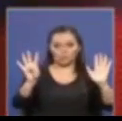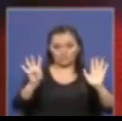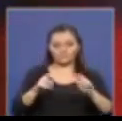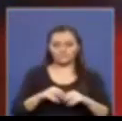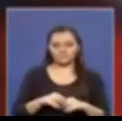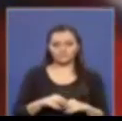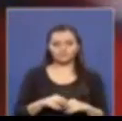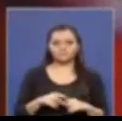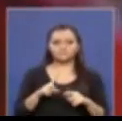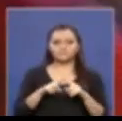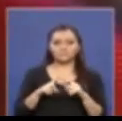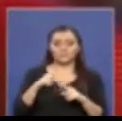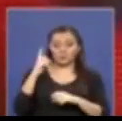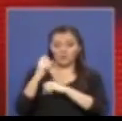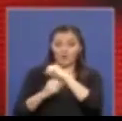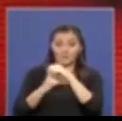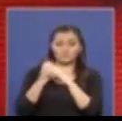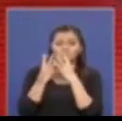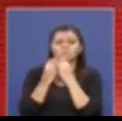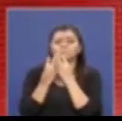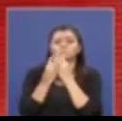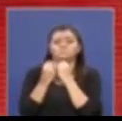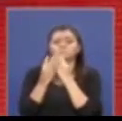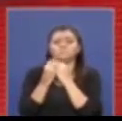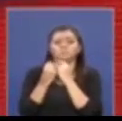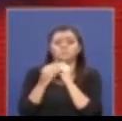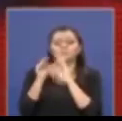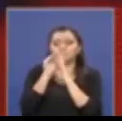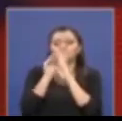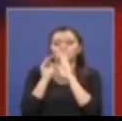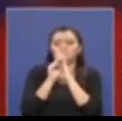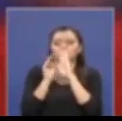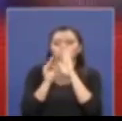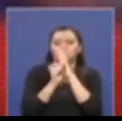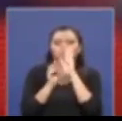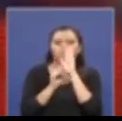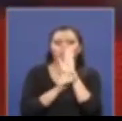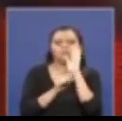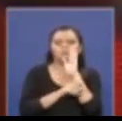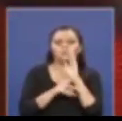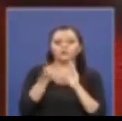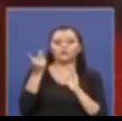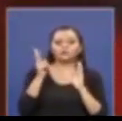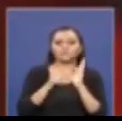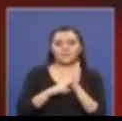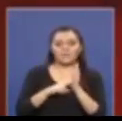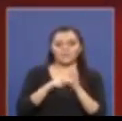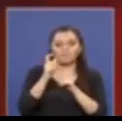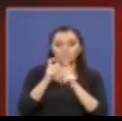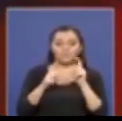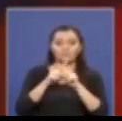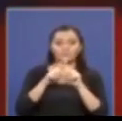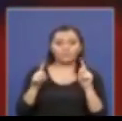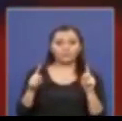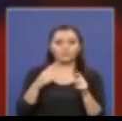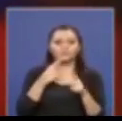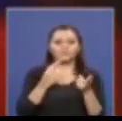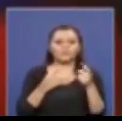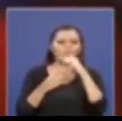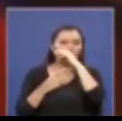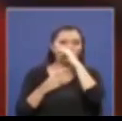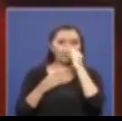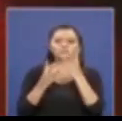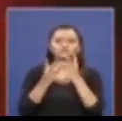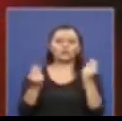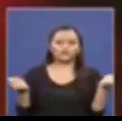miles anualmente, cerca de 2.000 casos. Muchos se resuelven en pocas horas, porque es el hijo de adolescente que se